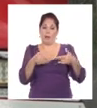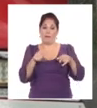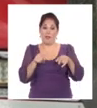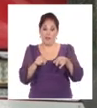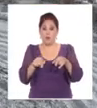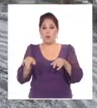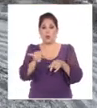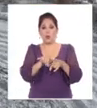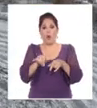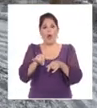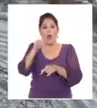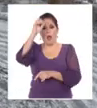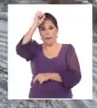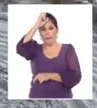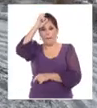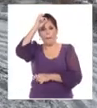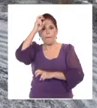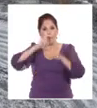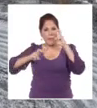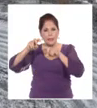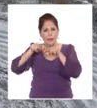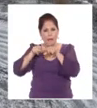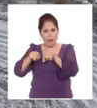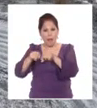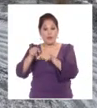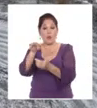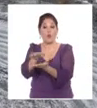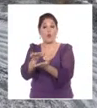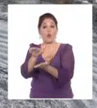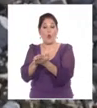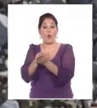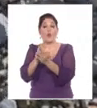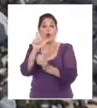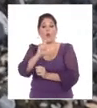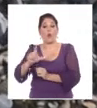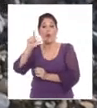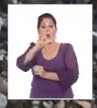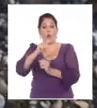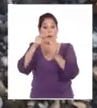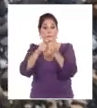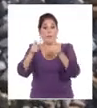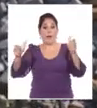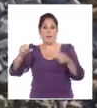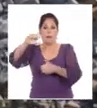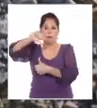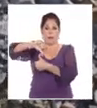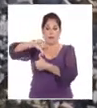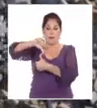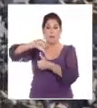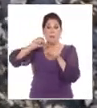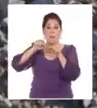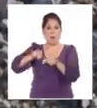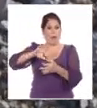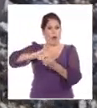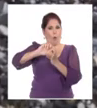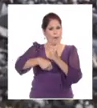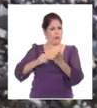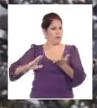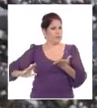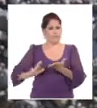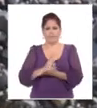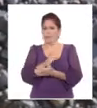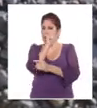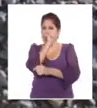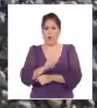explotado por First Quantum es la mayor reserva de cobre de América Central el convenio cancelado le hubiese permitido